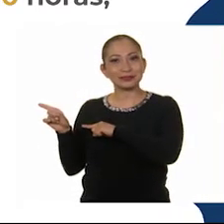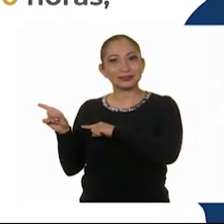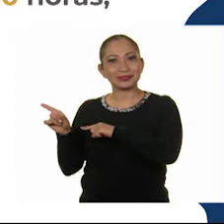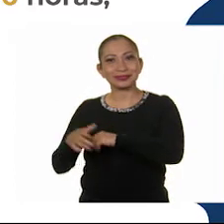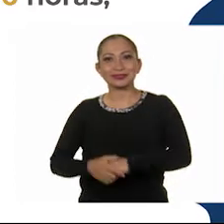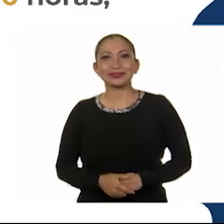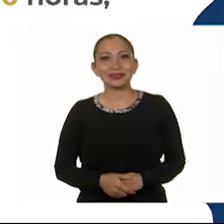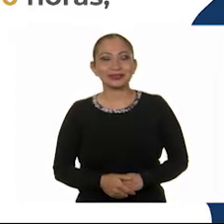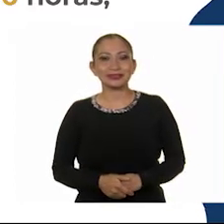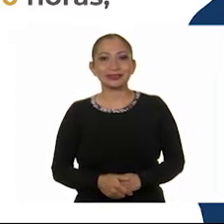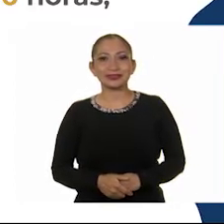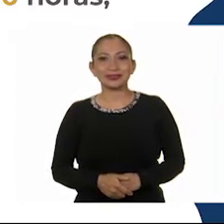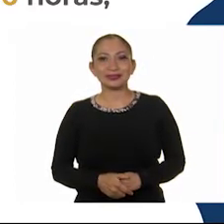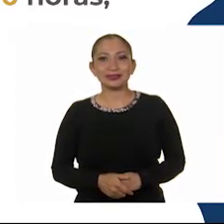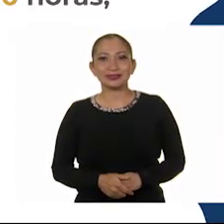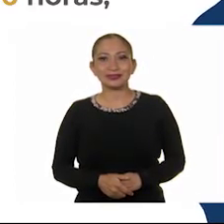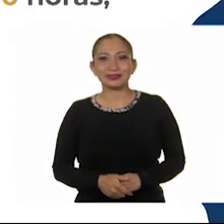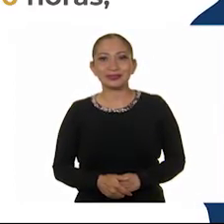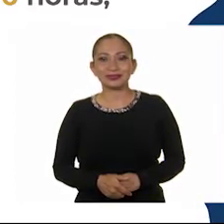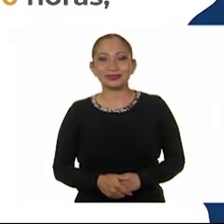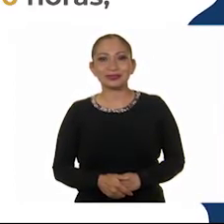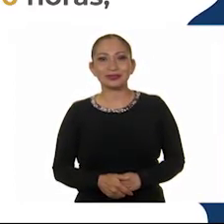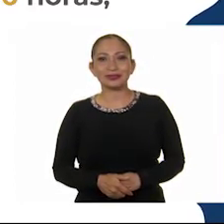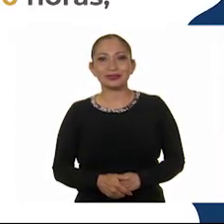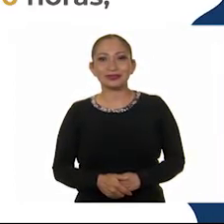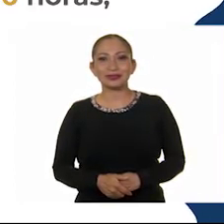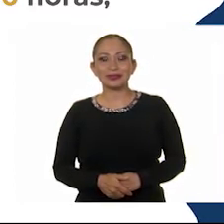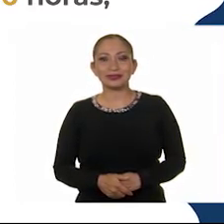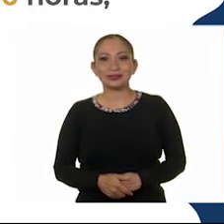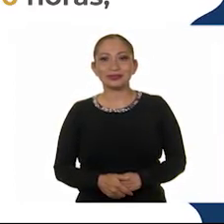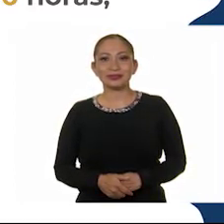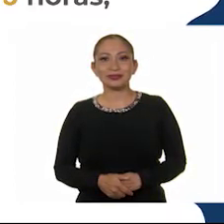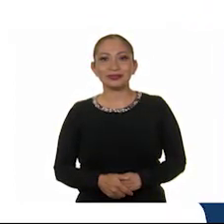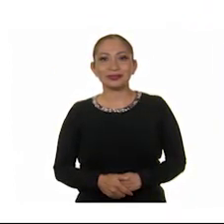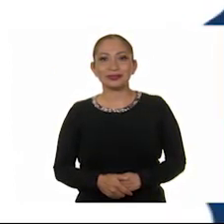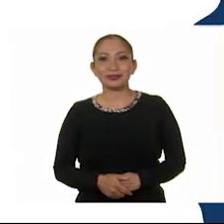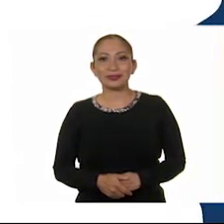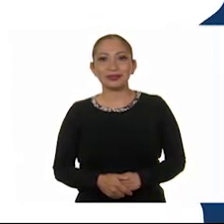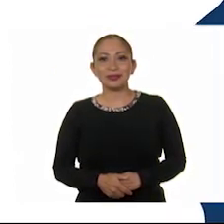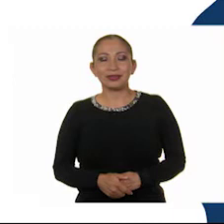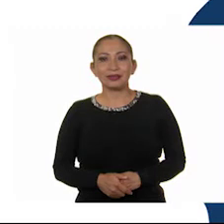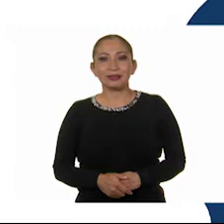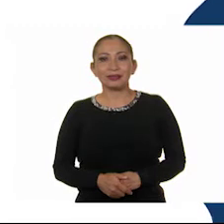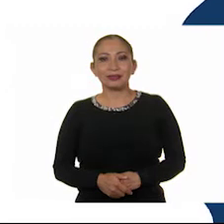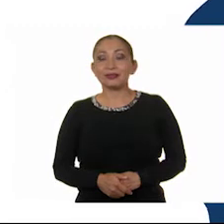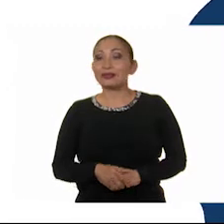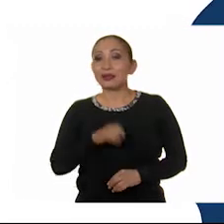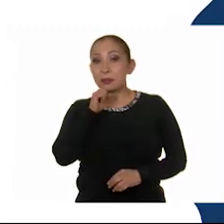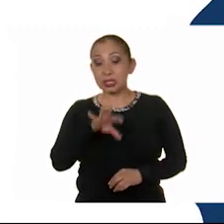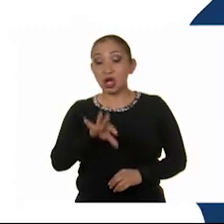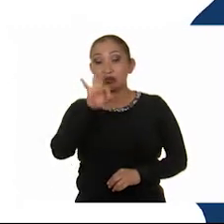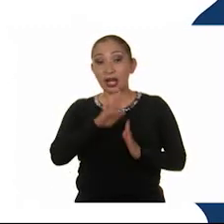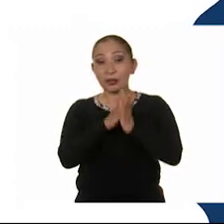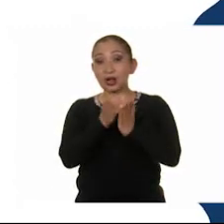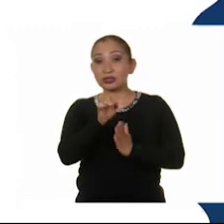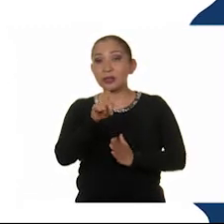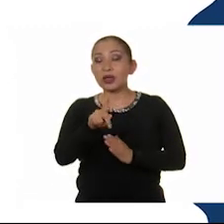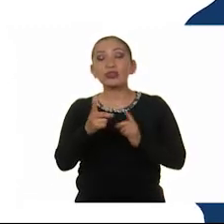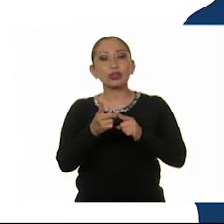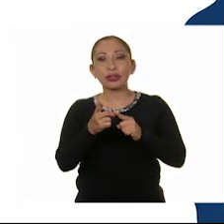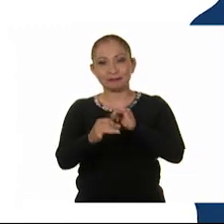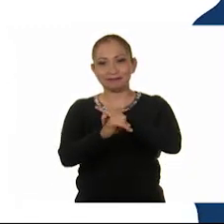55 41 72 04 13, con 100 líneas. También puedes encontrar los libros de texto